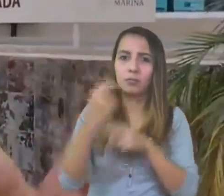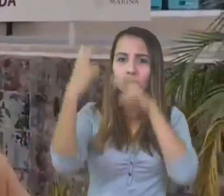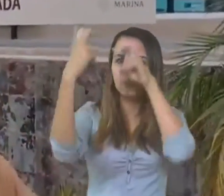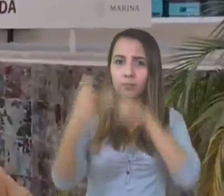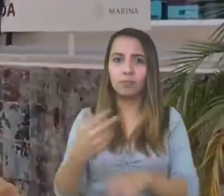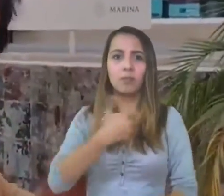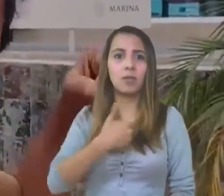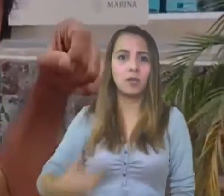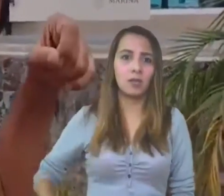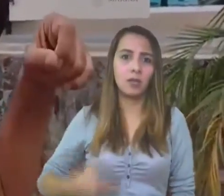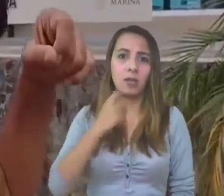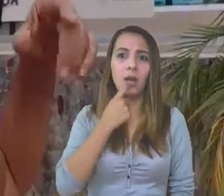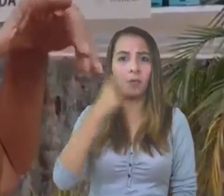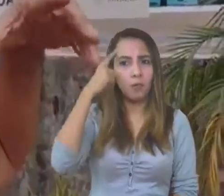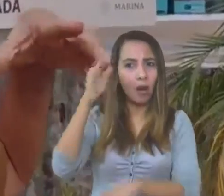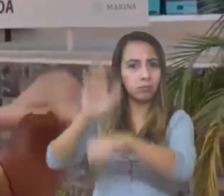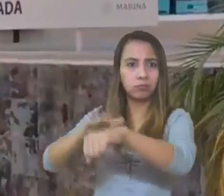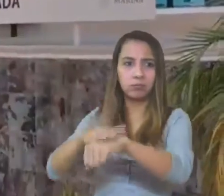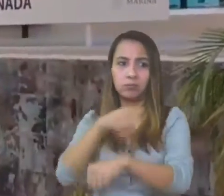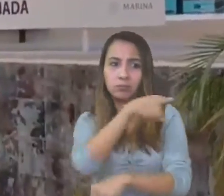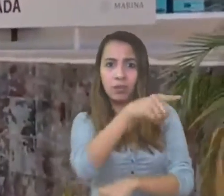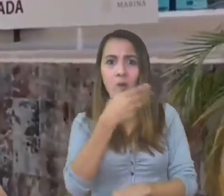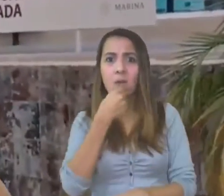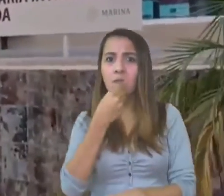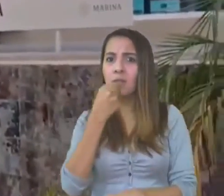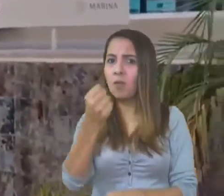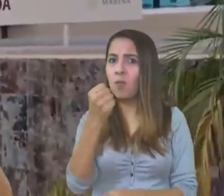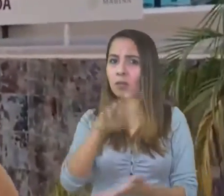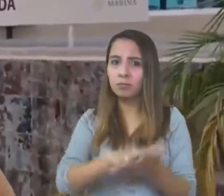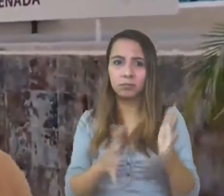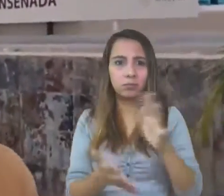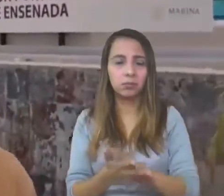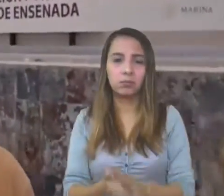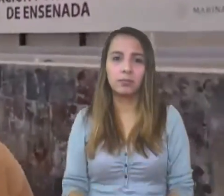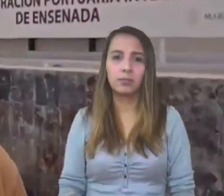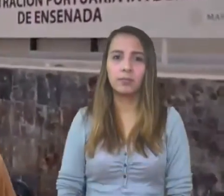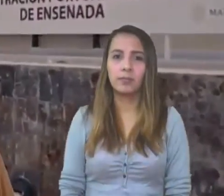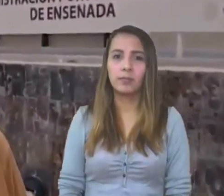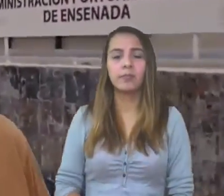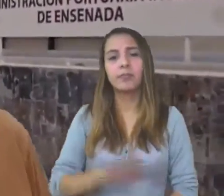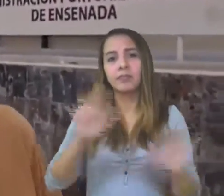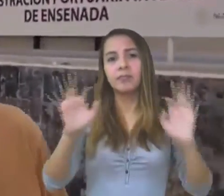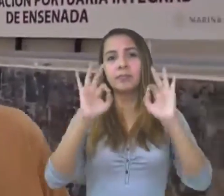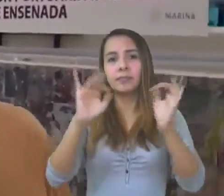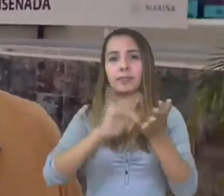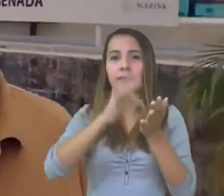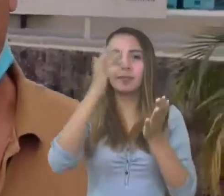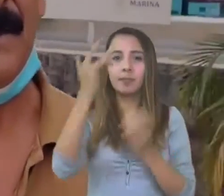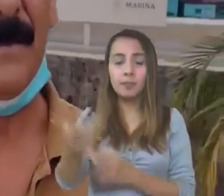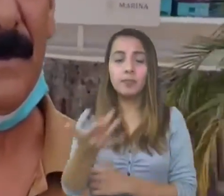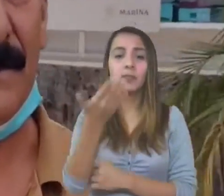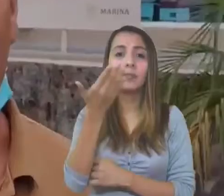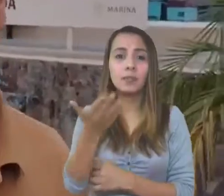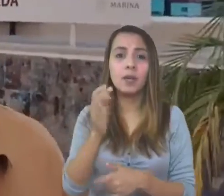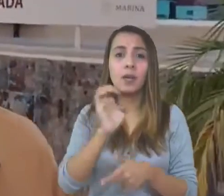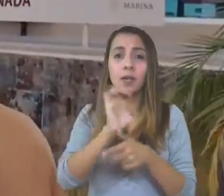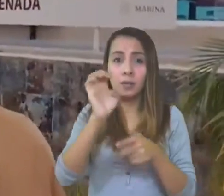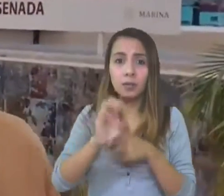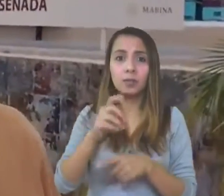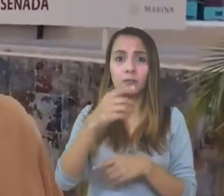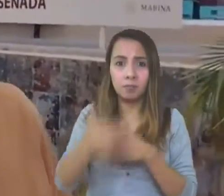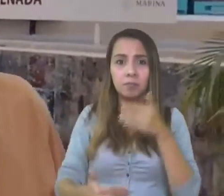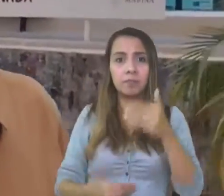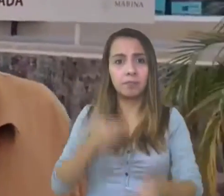para informarle eso, y con una corrupción tremenda. Ah, okay, ok, así es. Pues gracias, si me lo permite, entonces, van